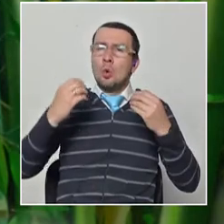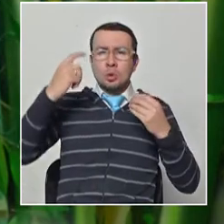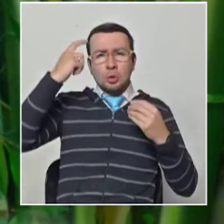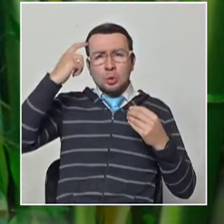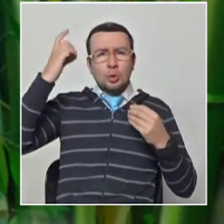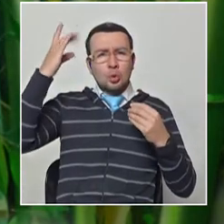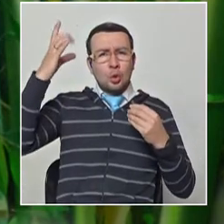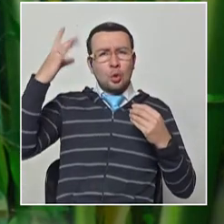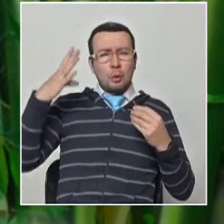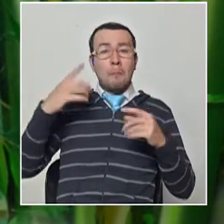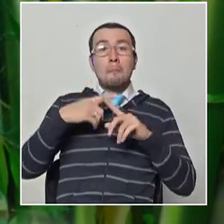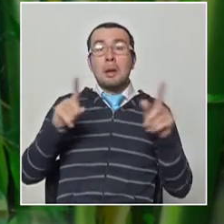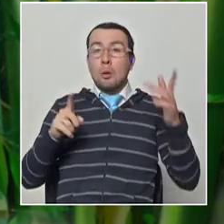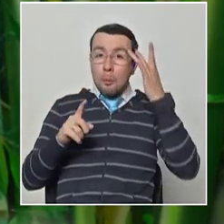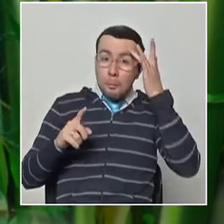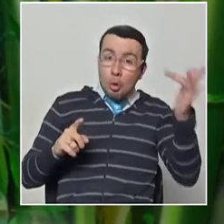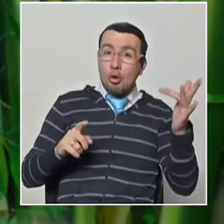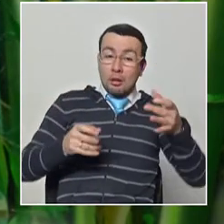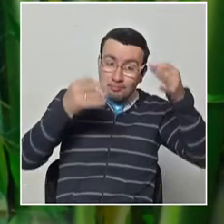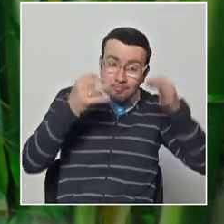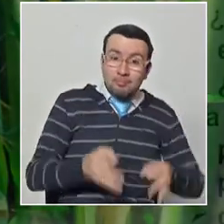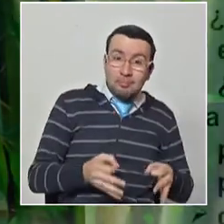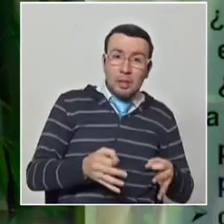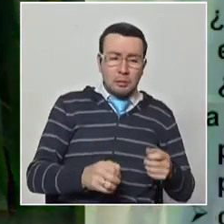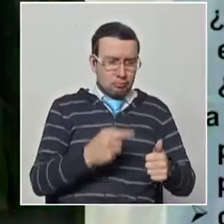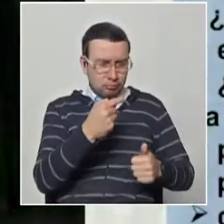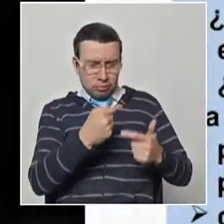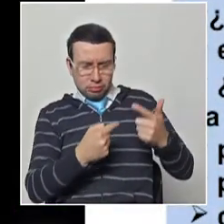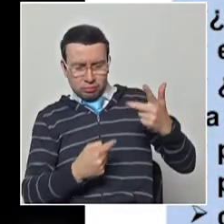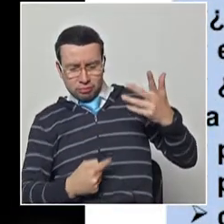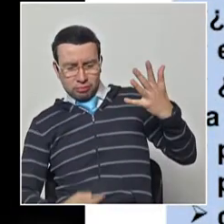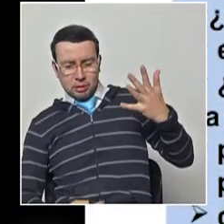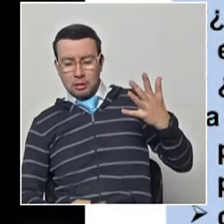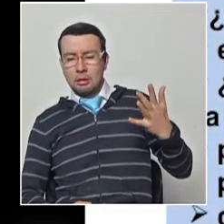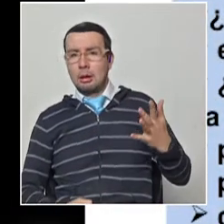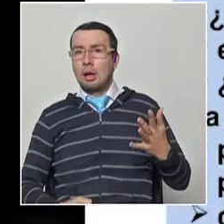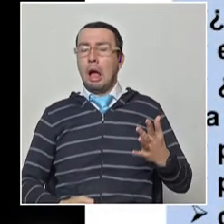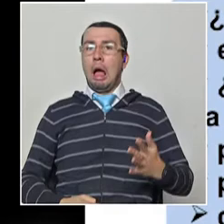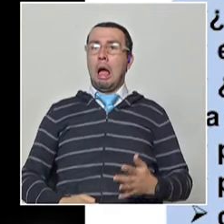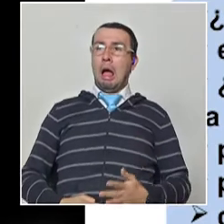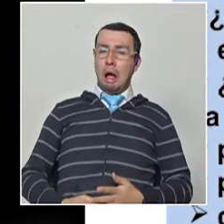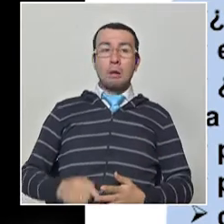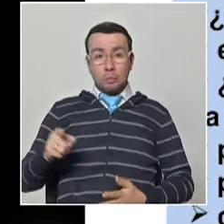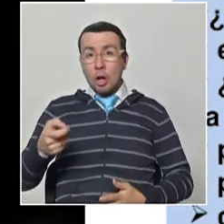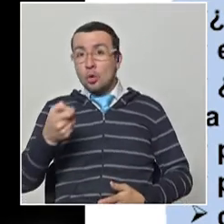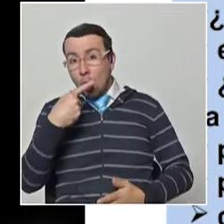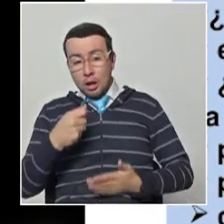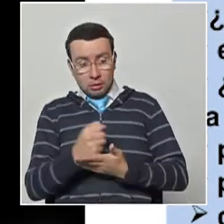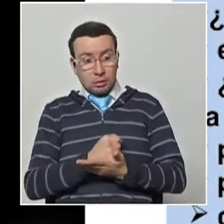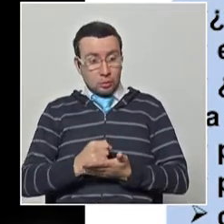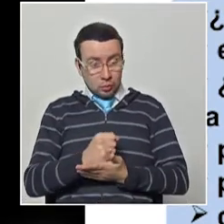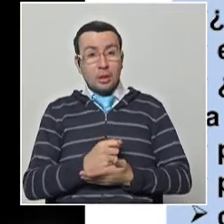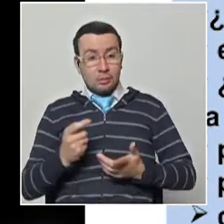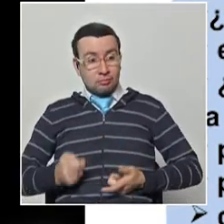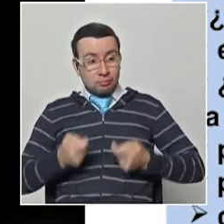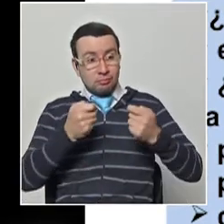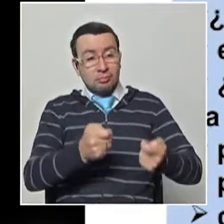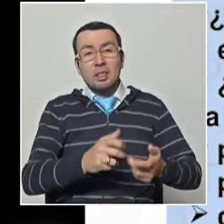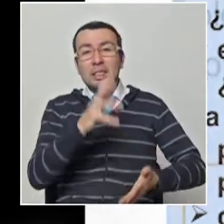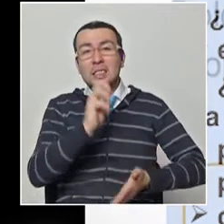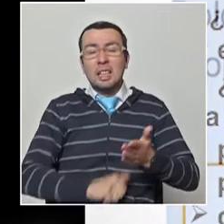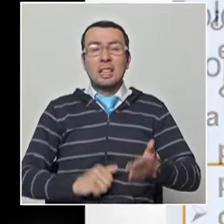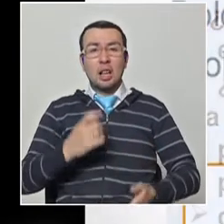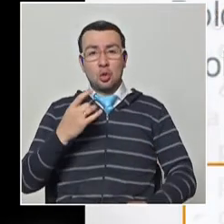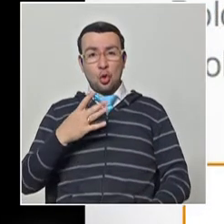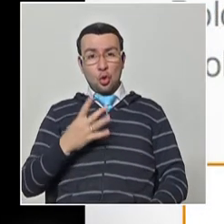que descartar del dolor de cabeza uno no se atrevería a decir tome tal medicamento que le quita el dolor